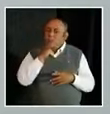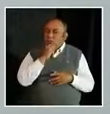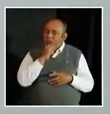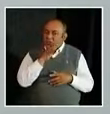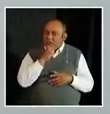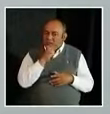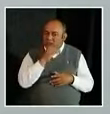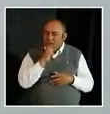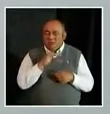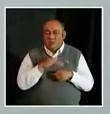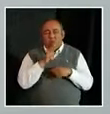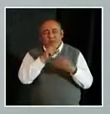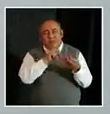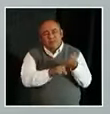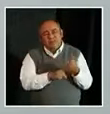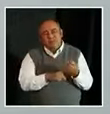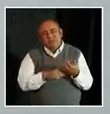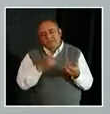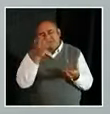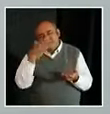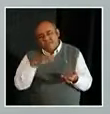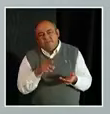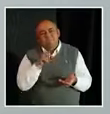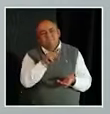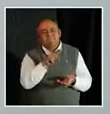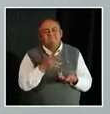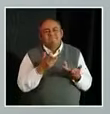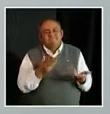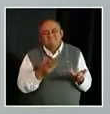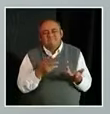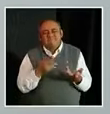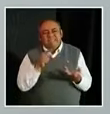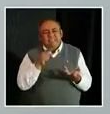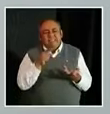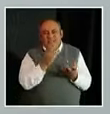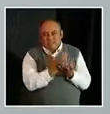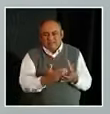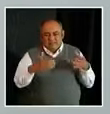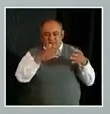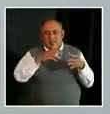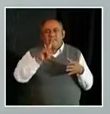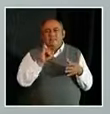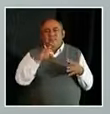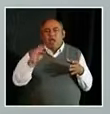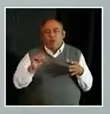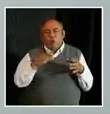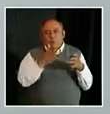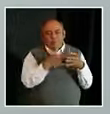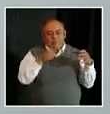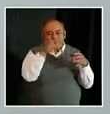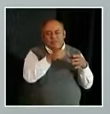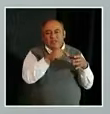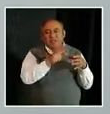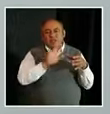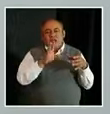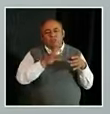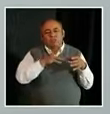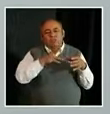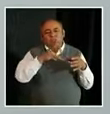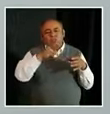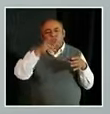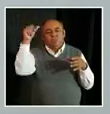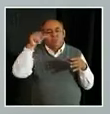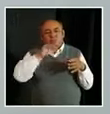porque los elementos antimicrobianos, digamos, que contiene el agua, se evaporan en